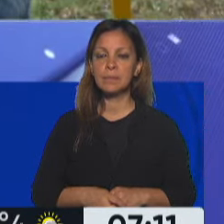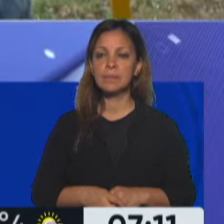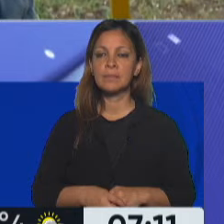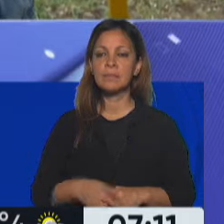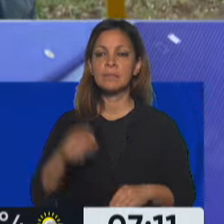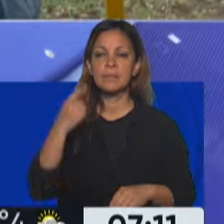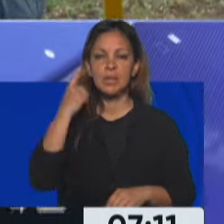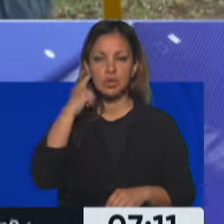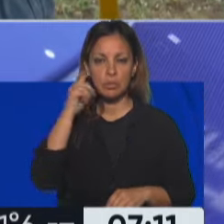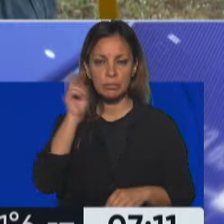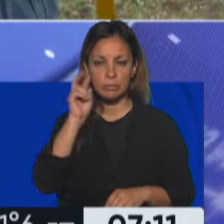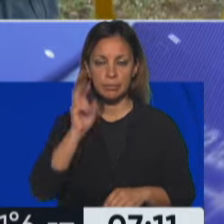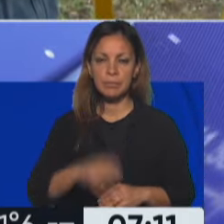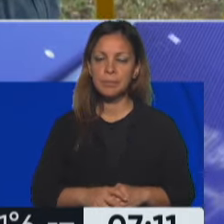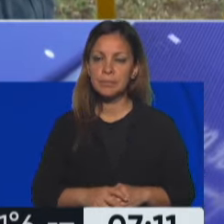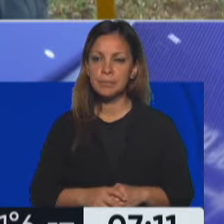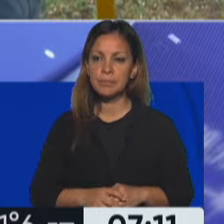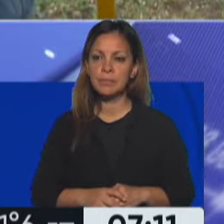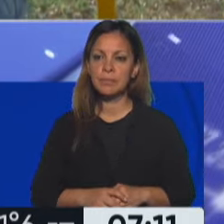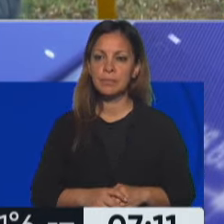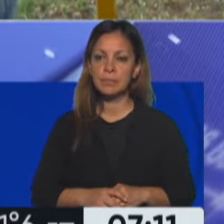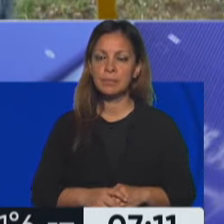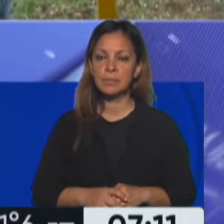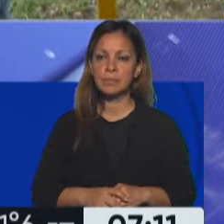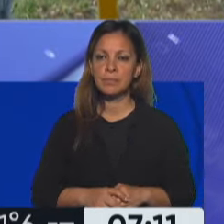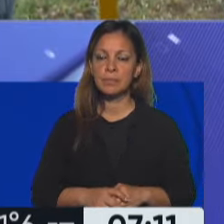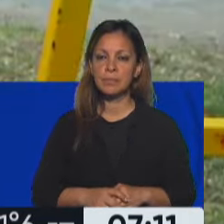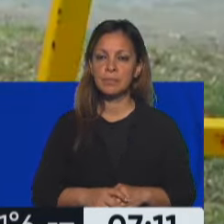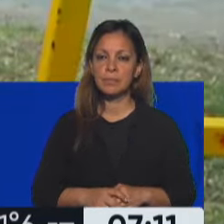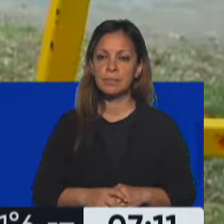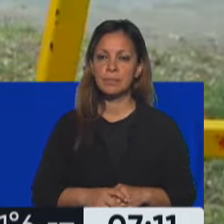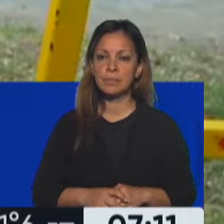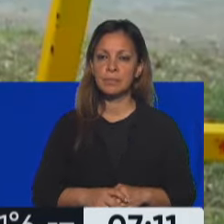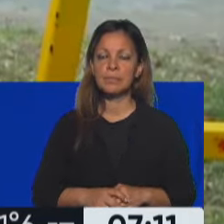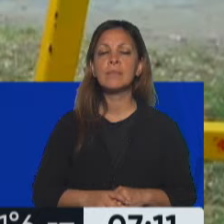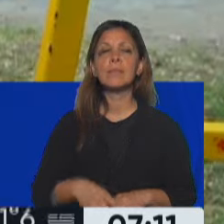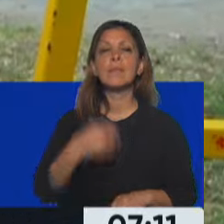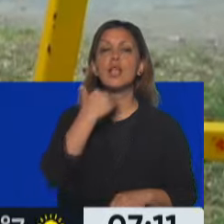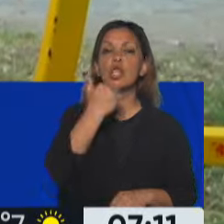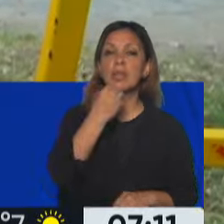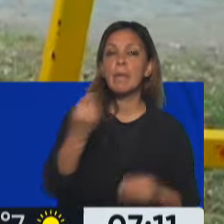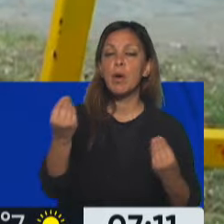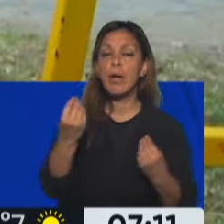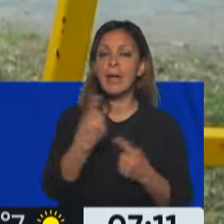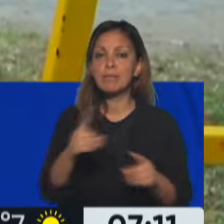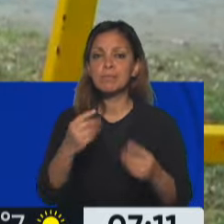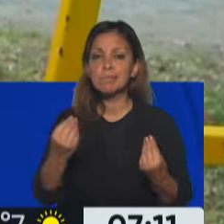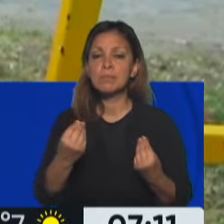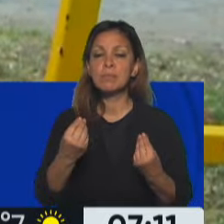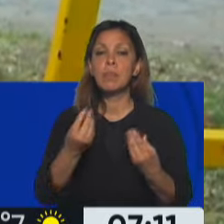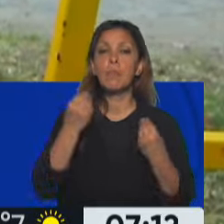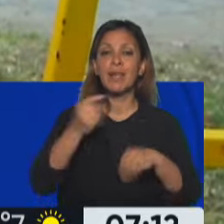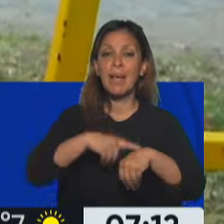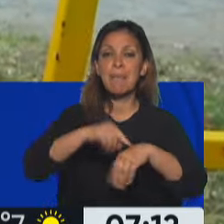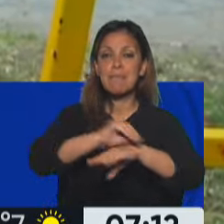Que en instantes va a venir a hablar el ministro. No sabemos qué datos los va a dar, porque durante la madrugada han pasado muchas horas que